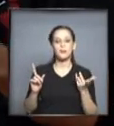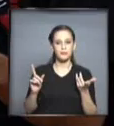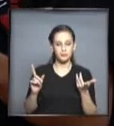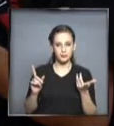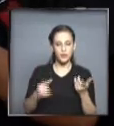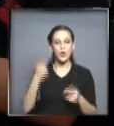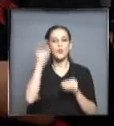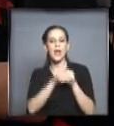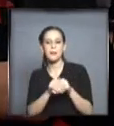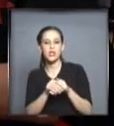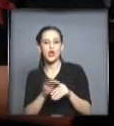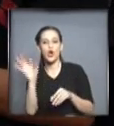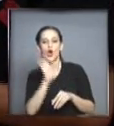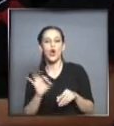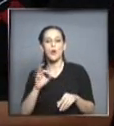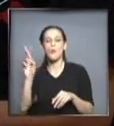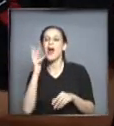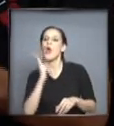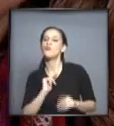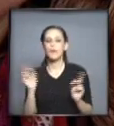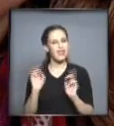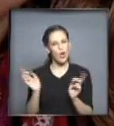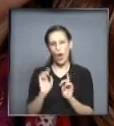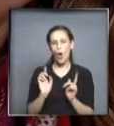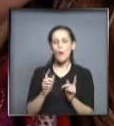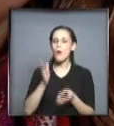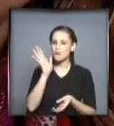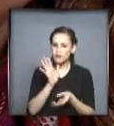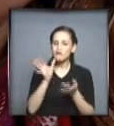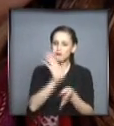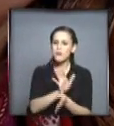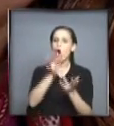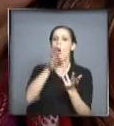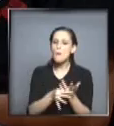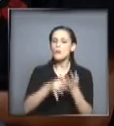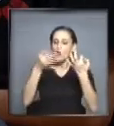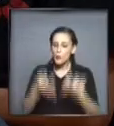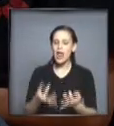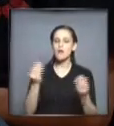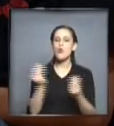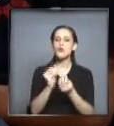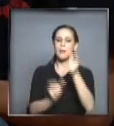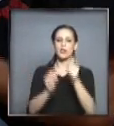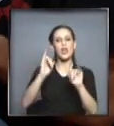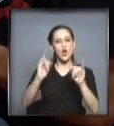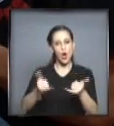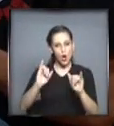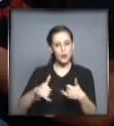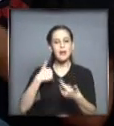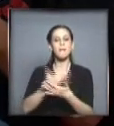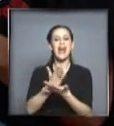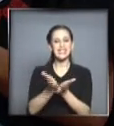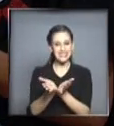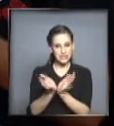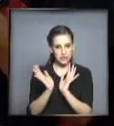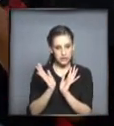través de un amigo, a través de una chica que le gusta o a través de un hobby, sino que hay muchos jóvenes que participan en los